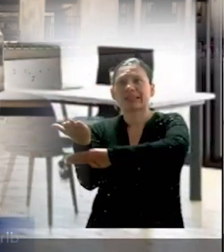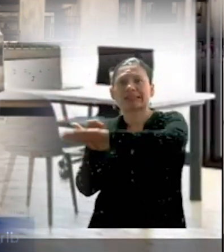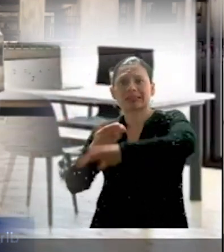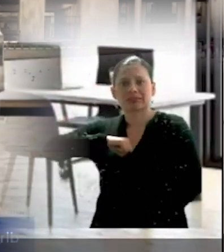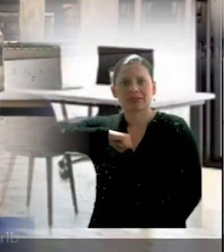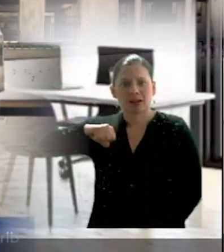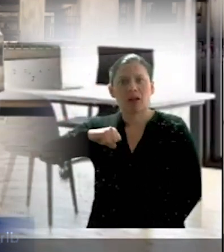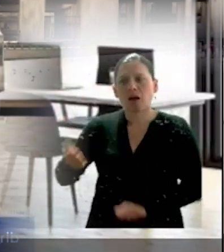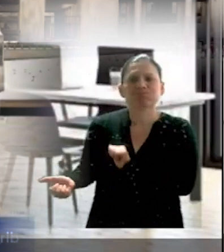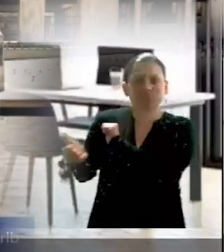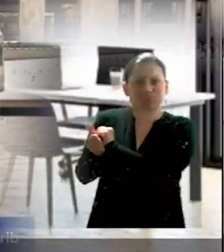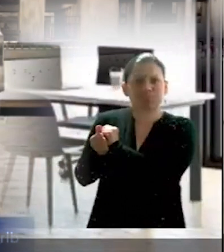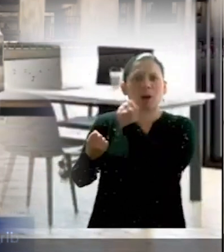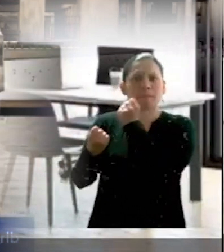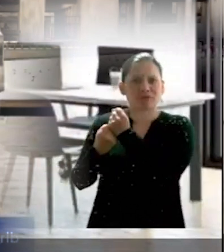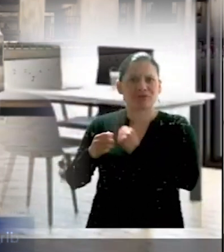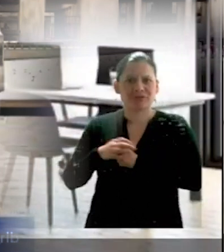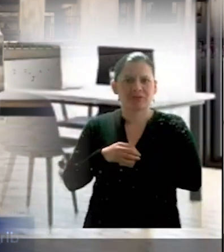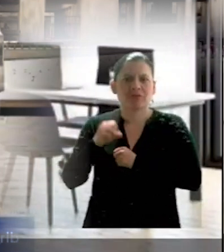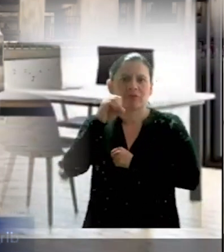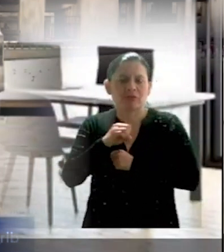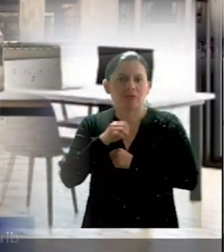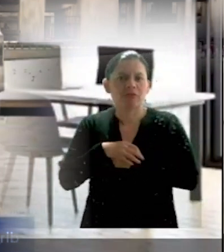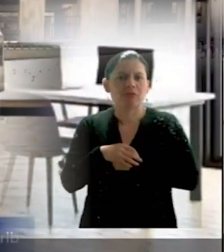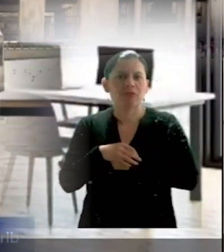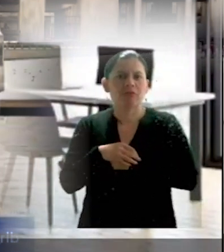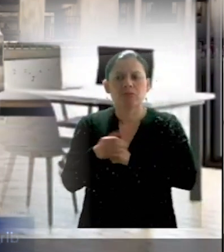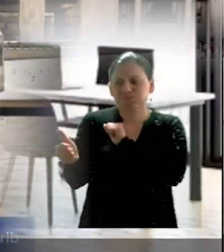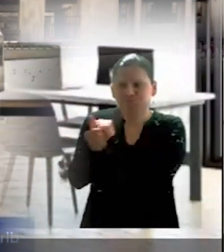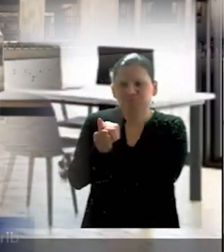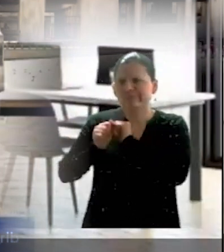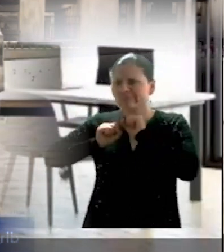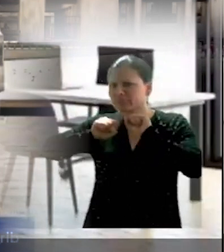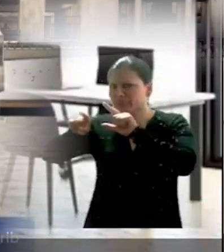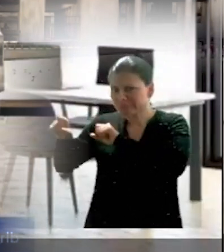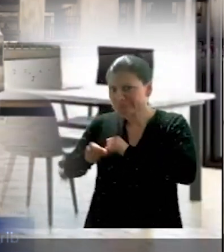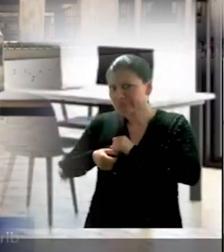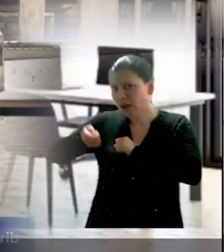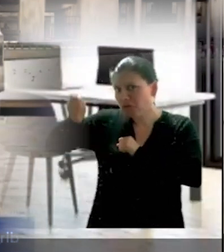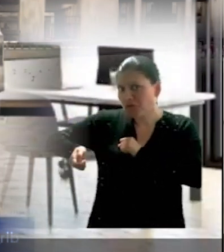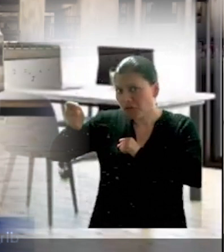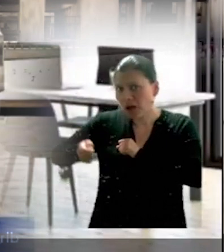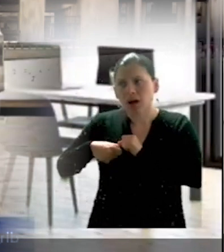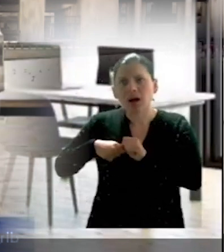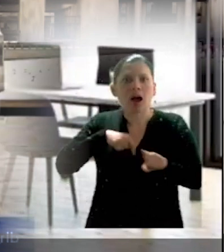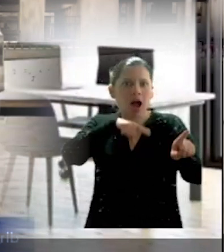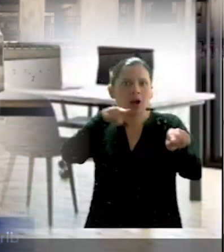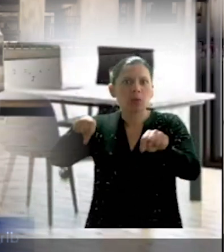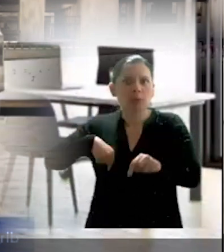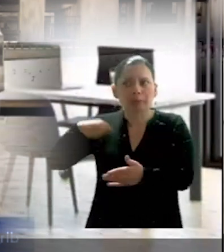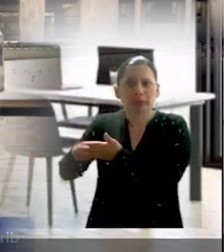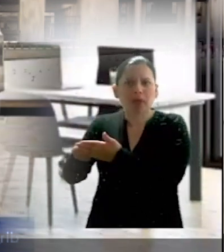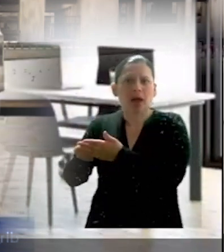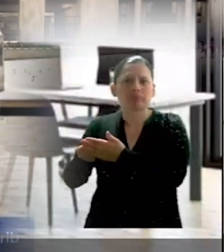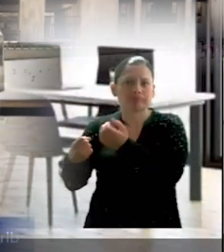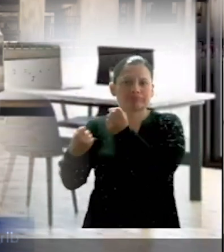manera van acudiendo los que pueden, ciertamente, al apoyo de un experto en derecho. Y en